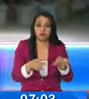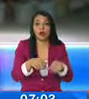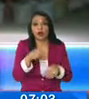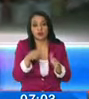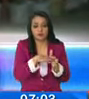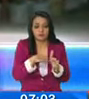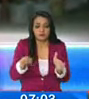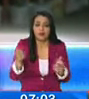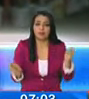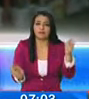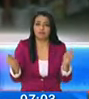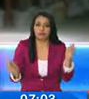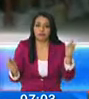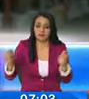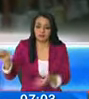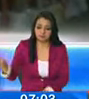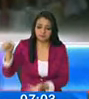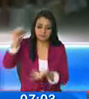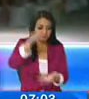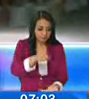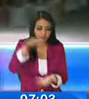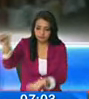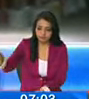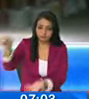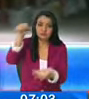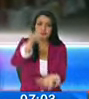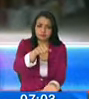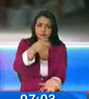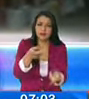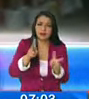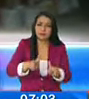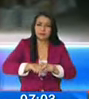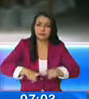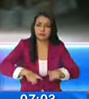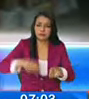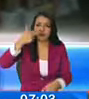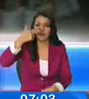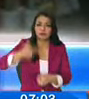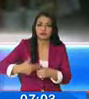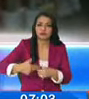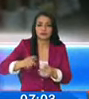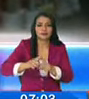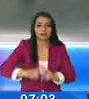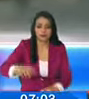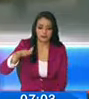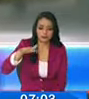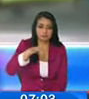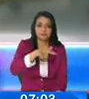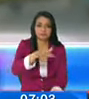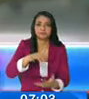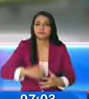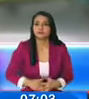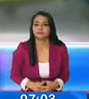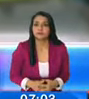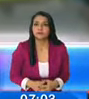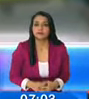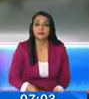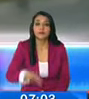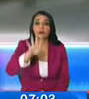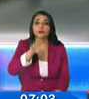el balde de este vehículo se encontraba también cargado de combustible en varios bidones plásticos. En el lugar se encontraban